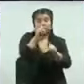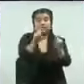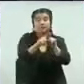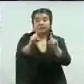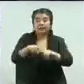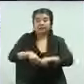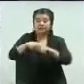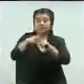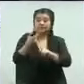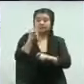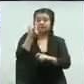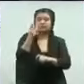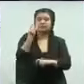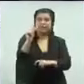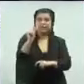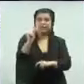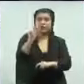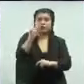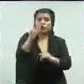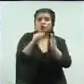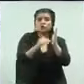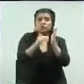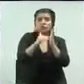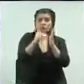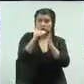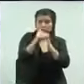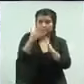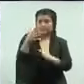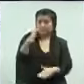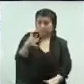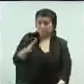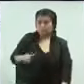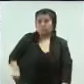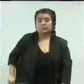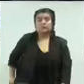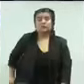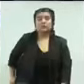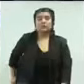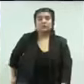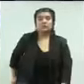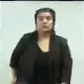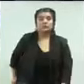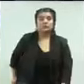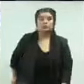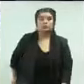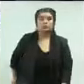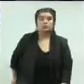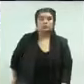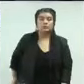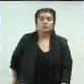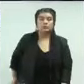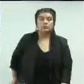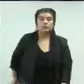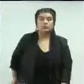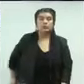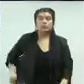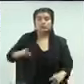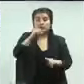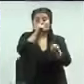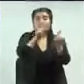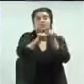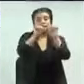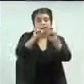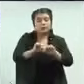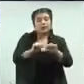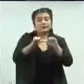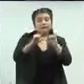es muy pequeña, son como 2 millones más o menos, para poder reactivar el proyecto y que se pueda continuar